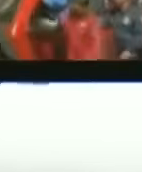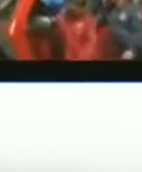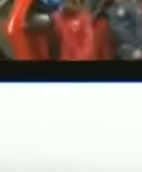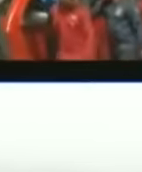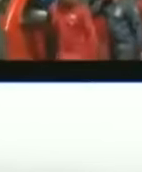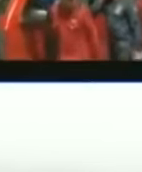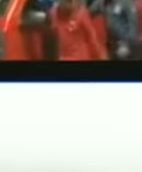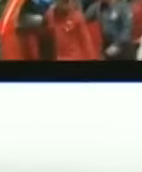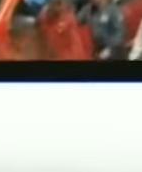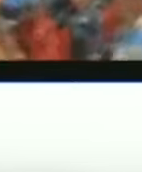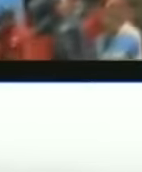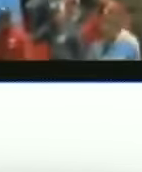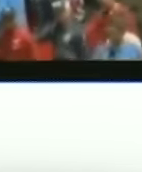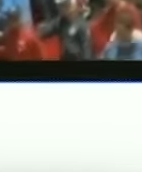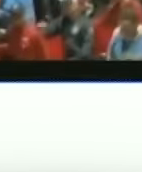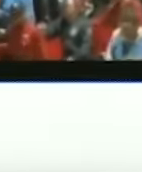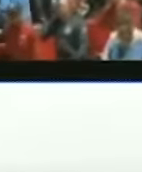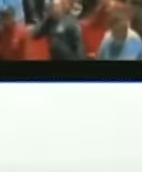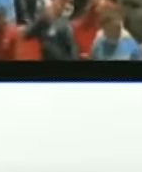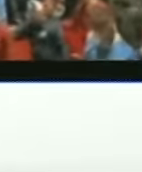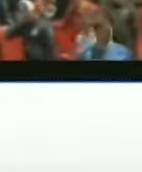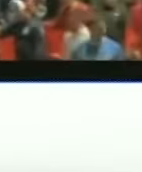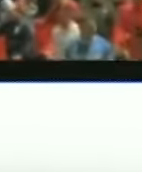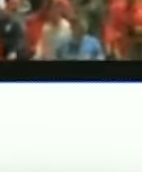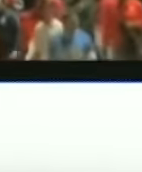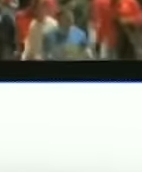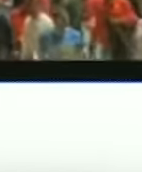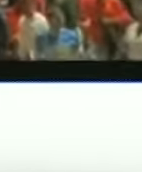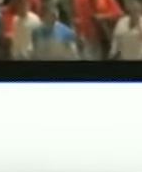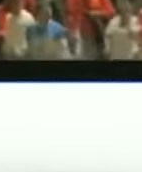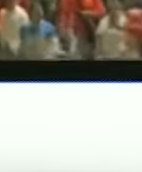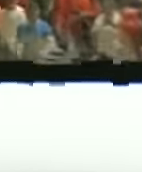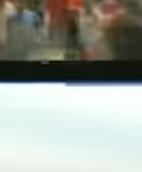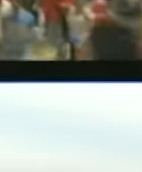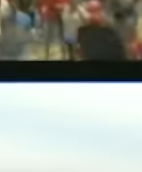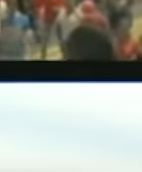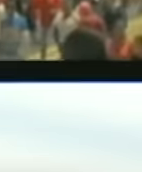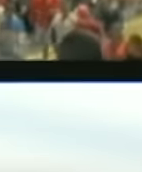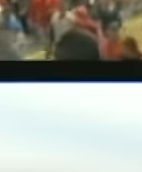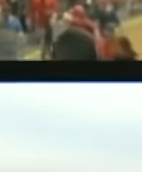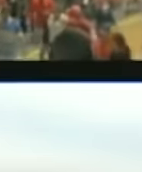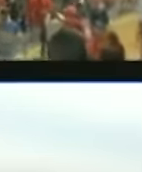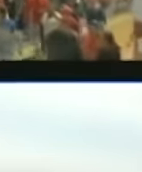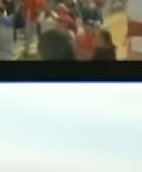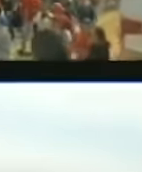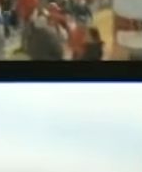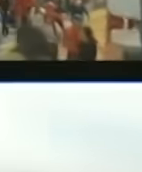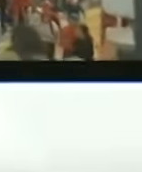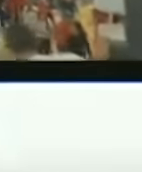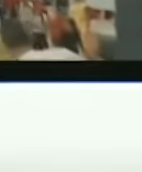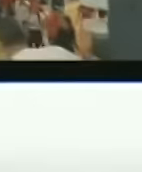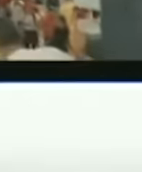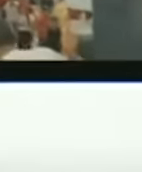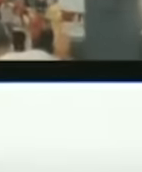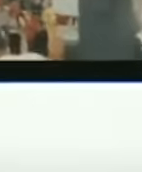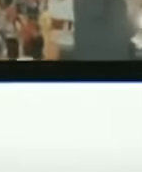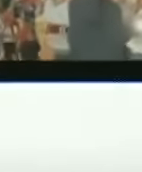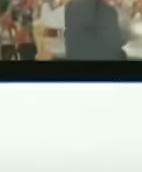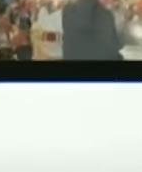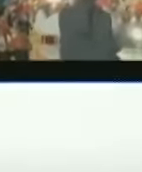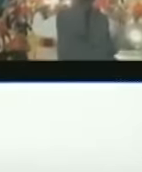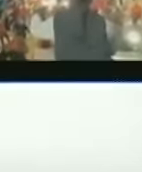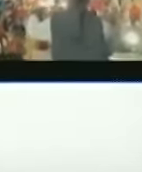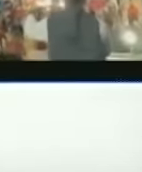peores, van quedando atrás. Y lo que viene es tiempo bueno de mejoría para Venezuela. A